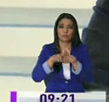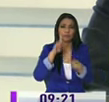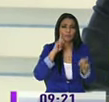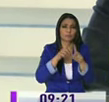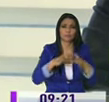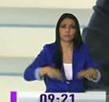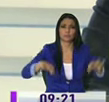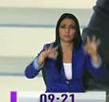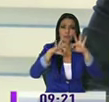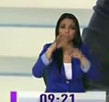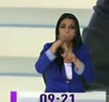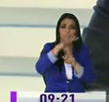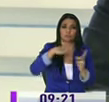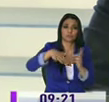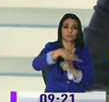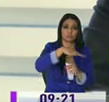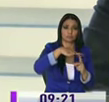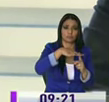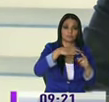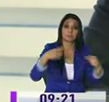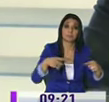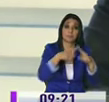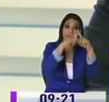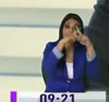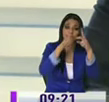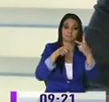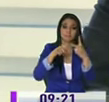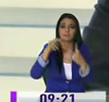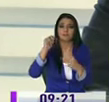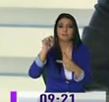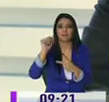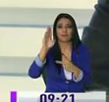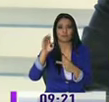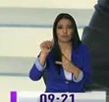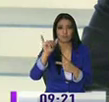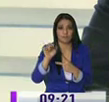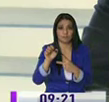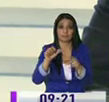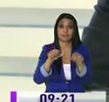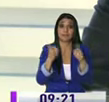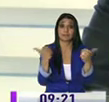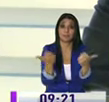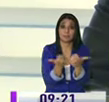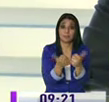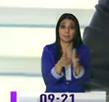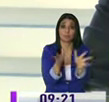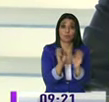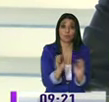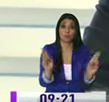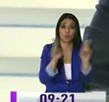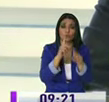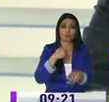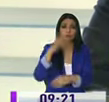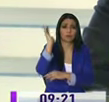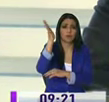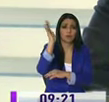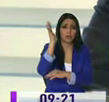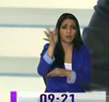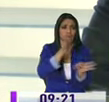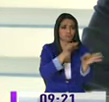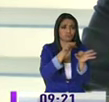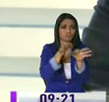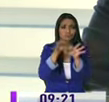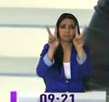el tratado de parís y el protocolo de nagoya interviene en la asamblea general de naciones unidas exponiendo precisamente